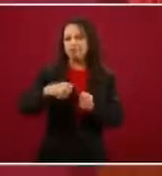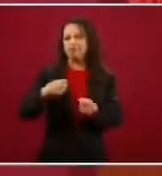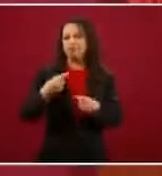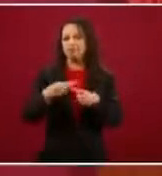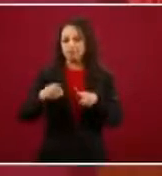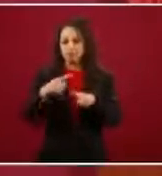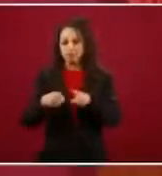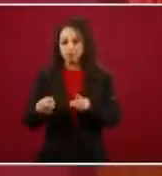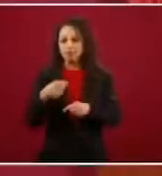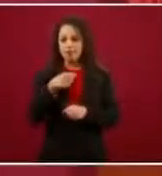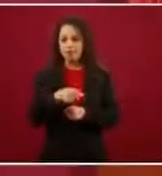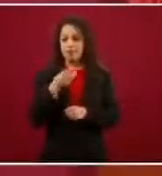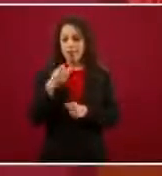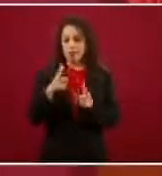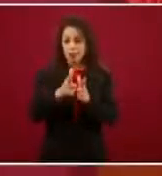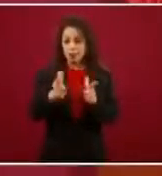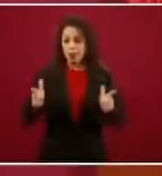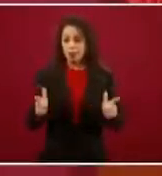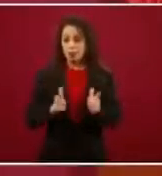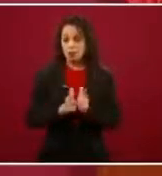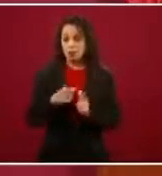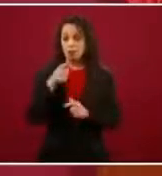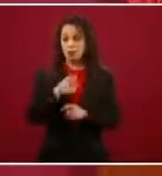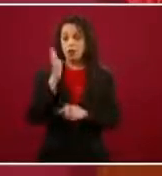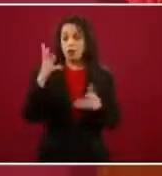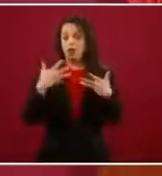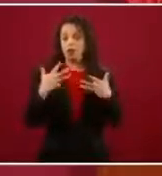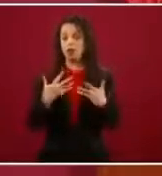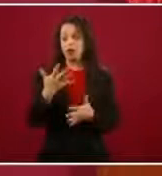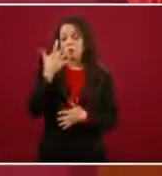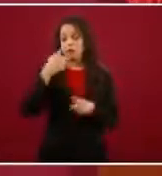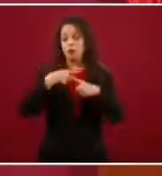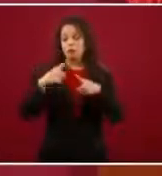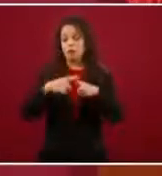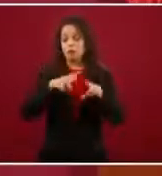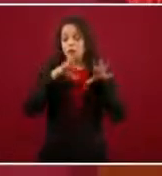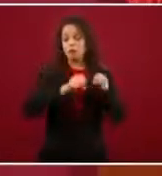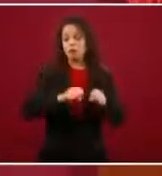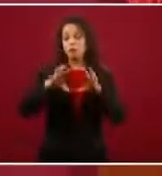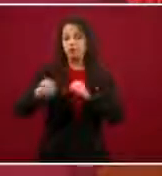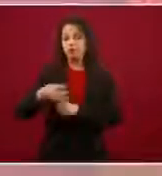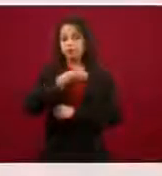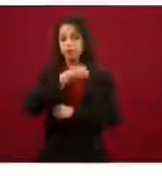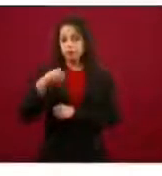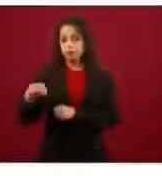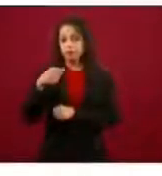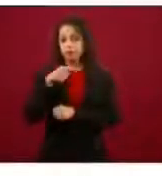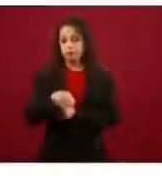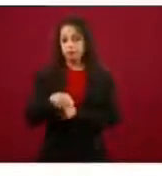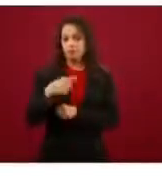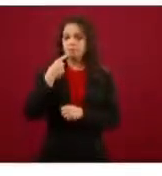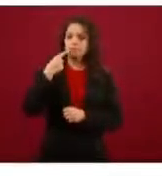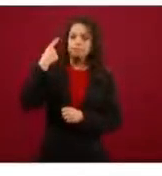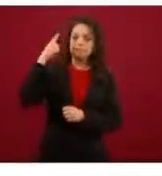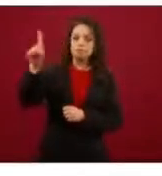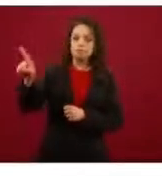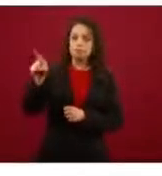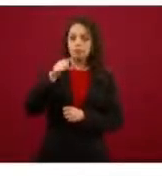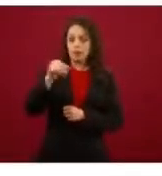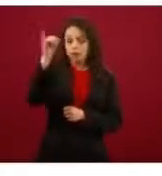que ya se liberaron 5 órdenes de aprehensión, una de las cuales ya fue cumplimentada en contra del jefe de la red de